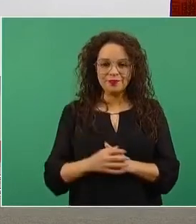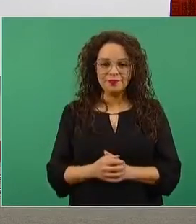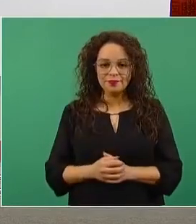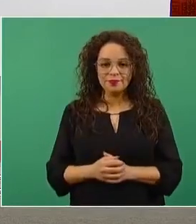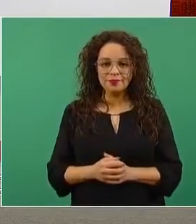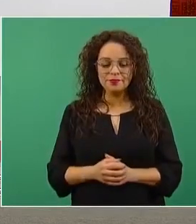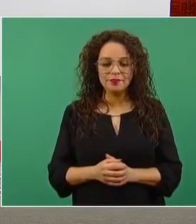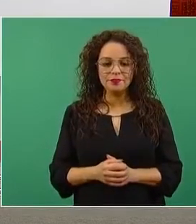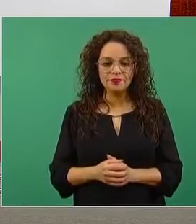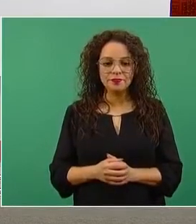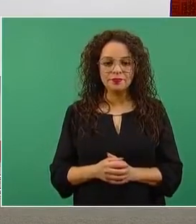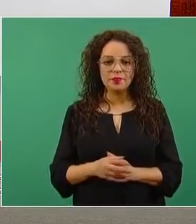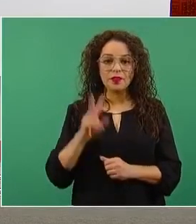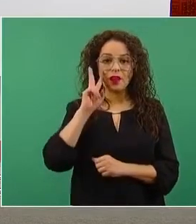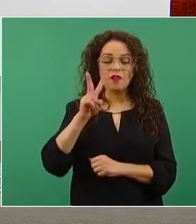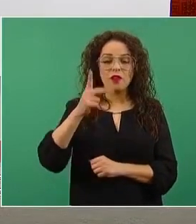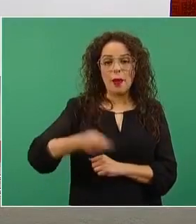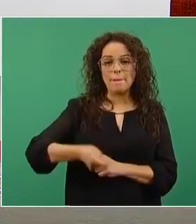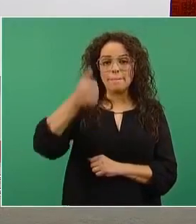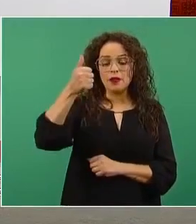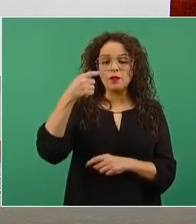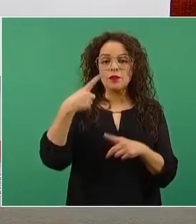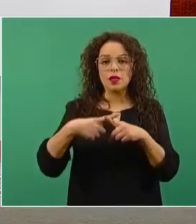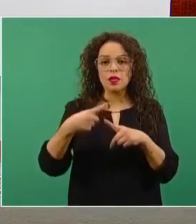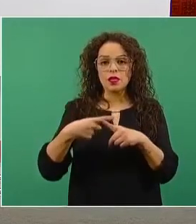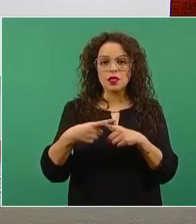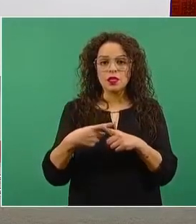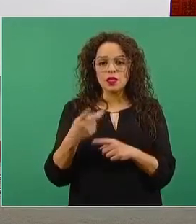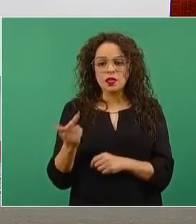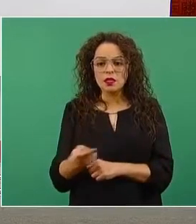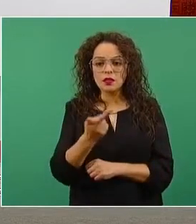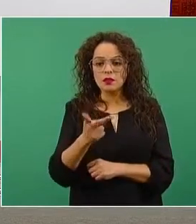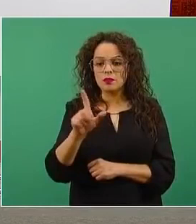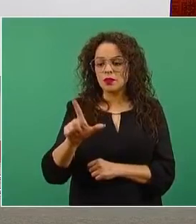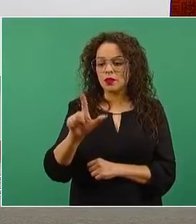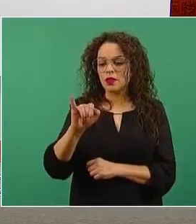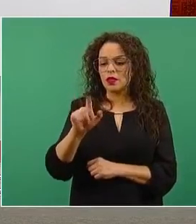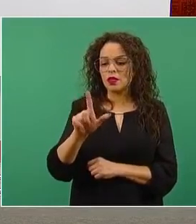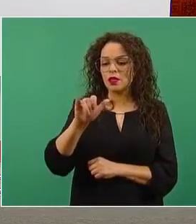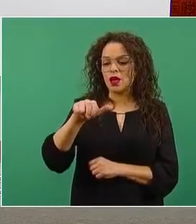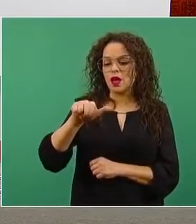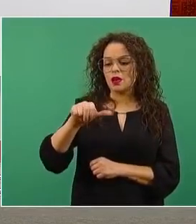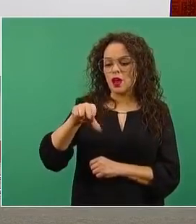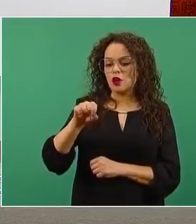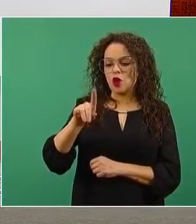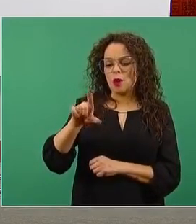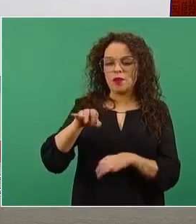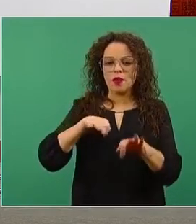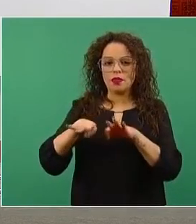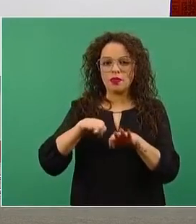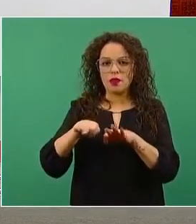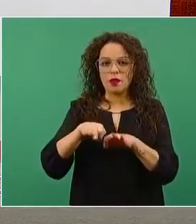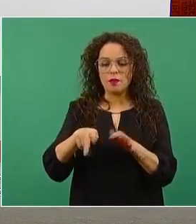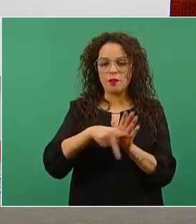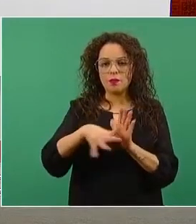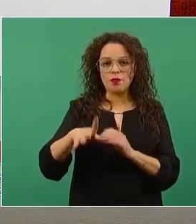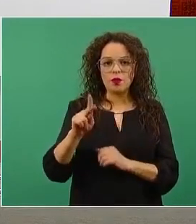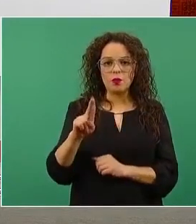tenemos como primera pregunta a Liliana Noble de Pulso Saludable. Por favor,